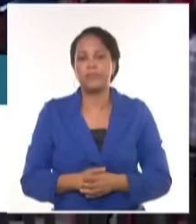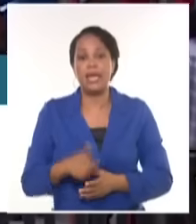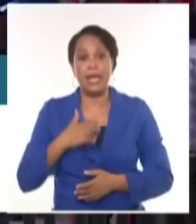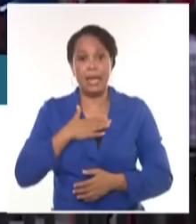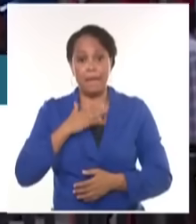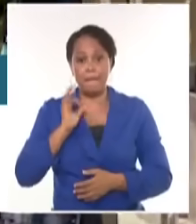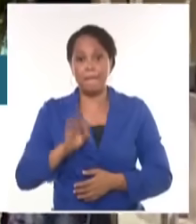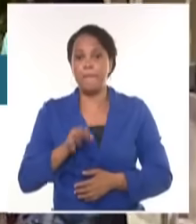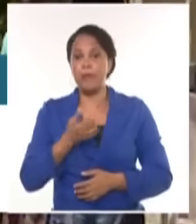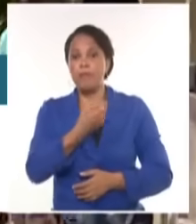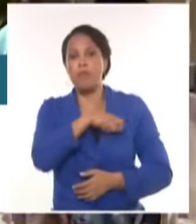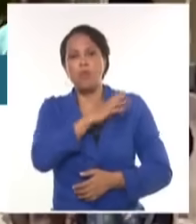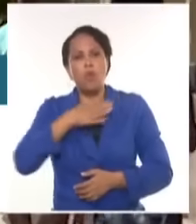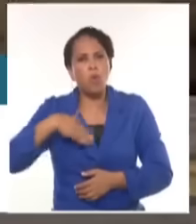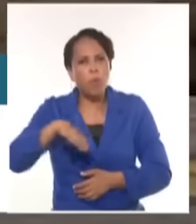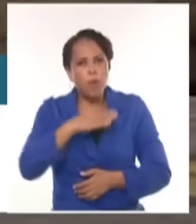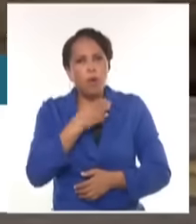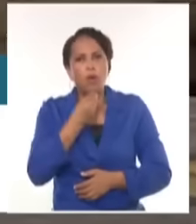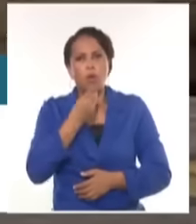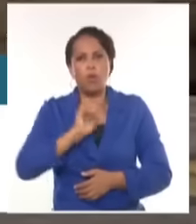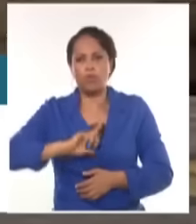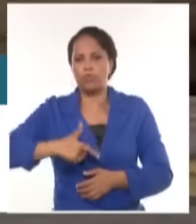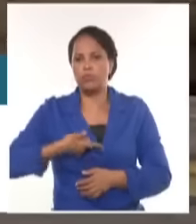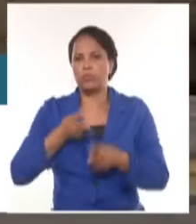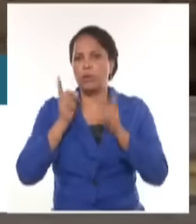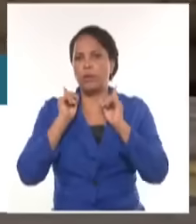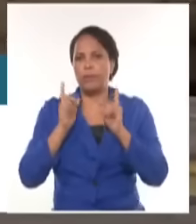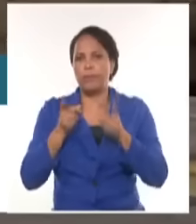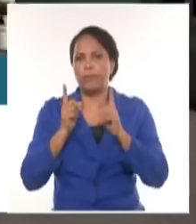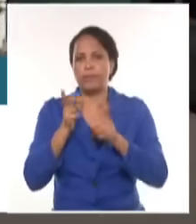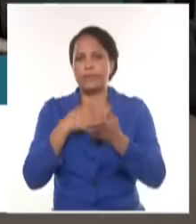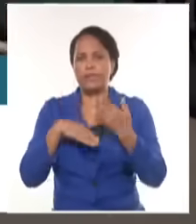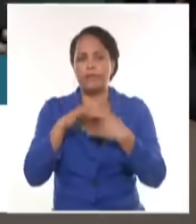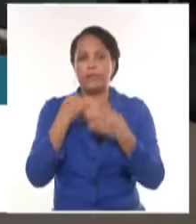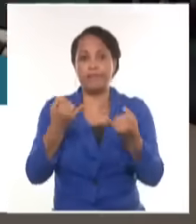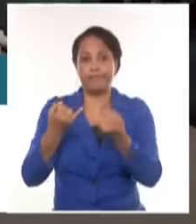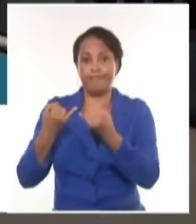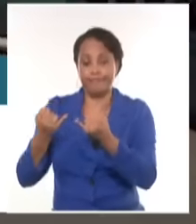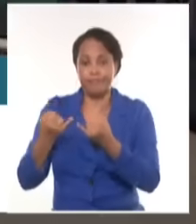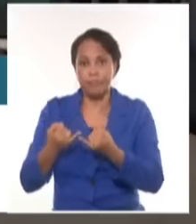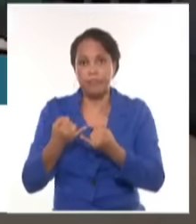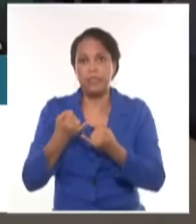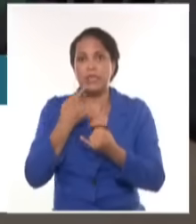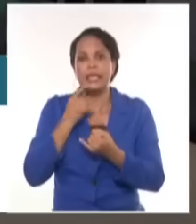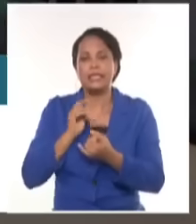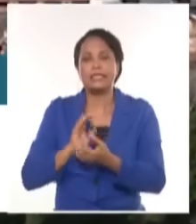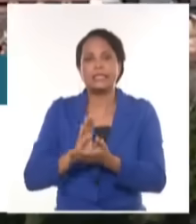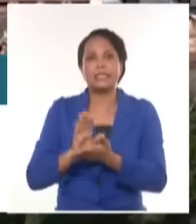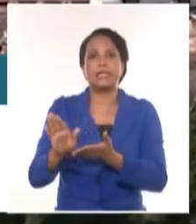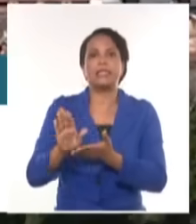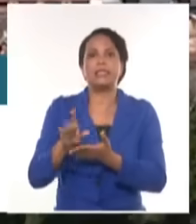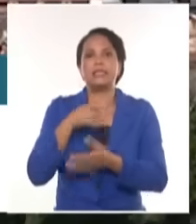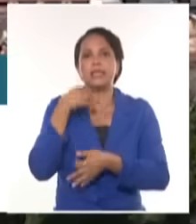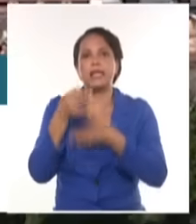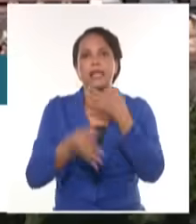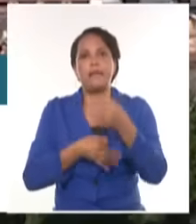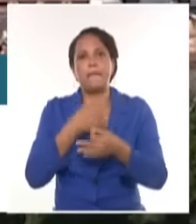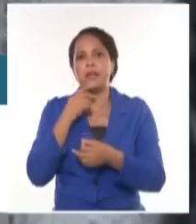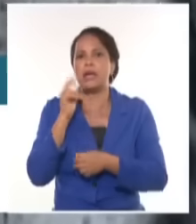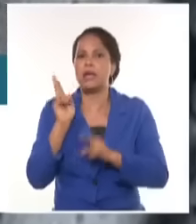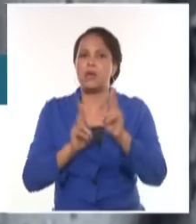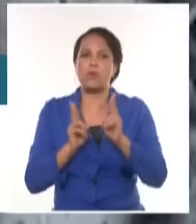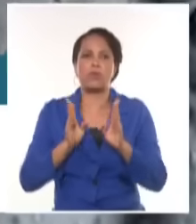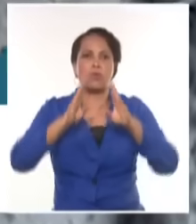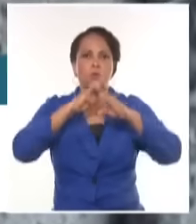pueblo, con su cultura política y nivel de información, rechaza y expresa desacuerdo